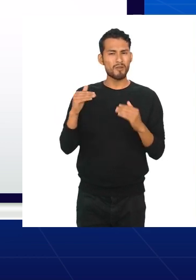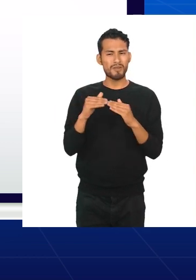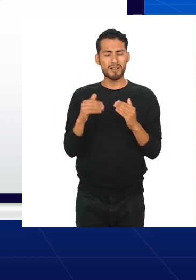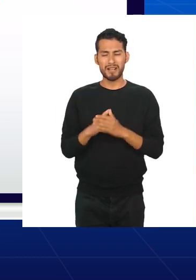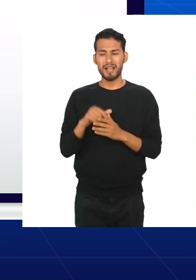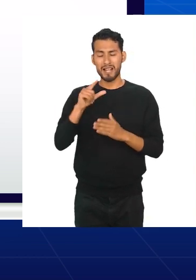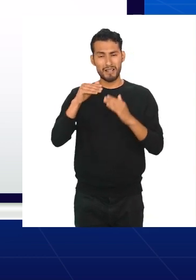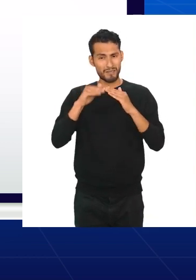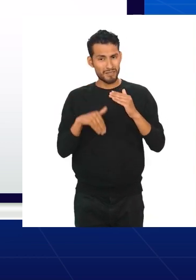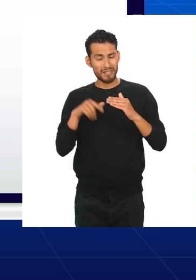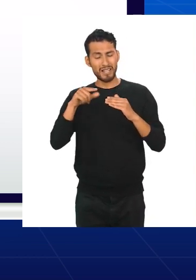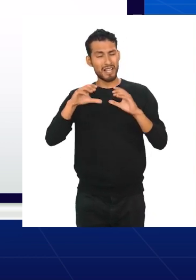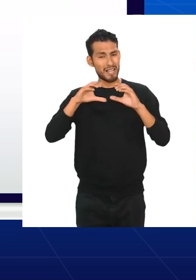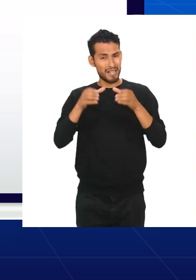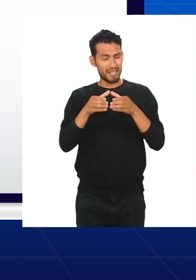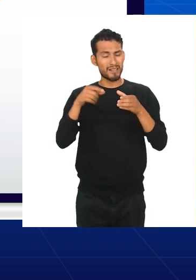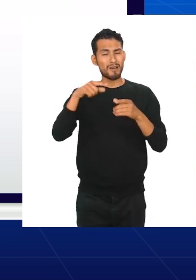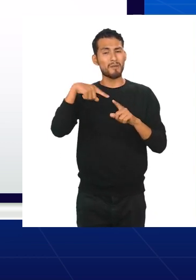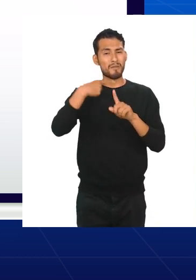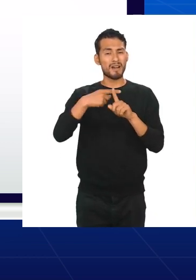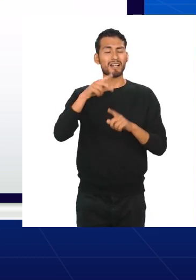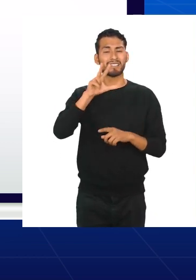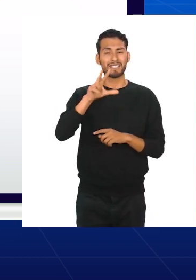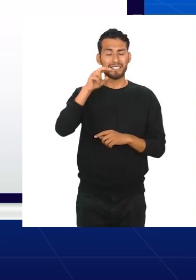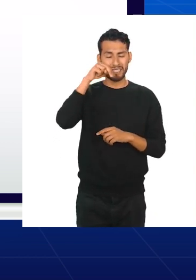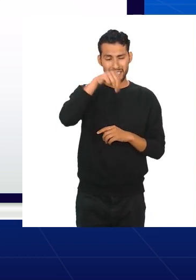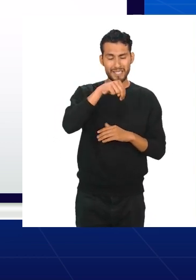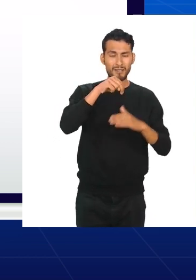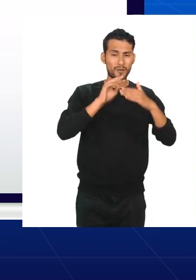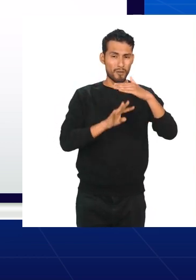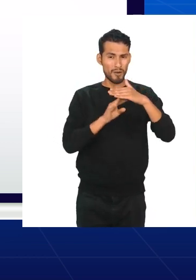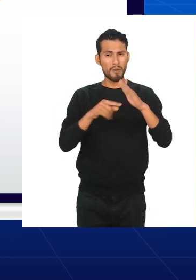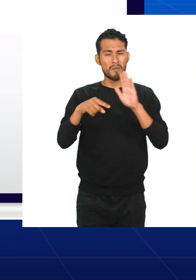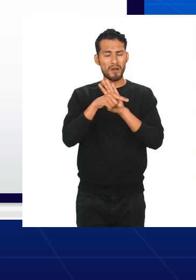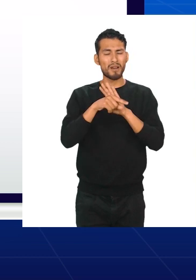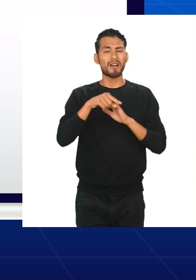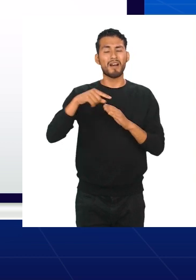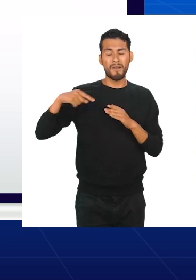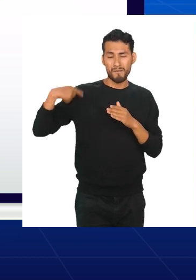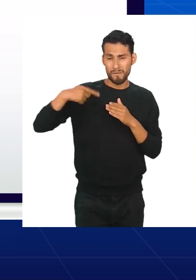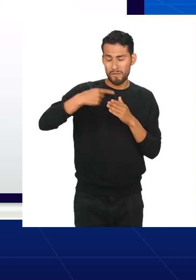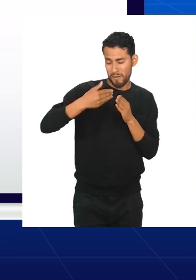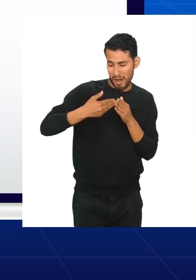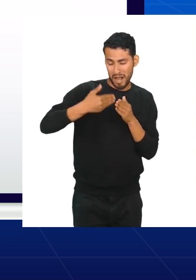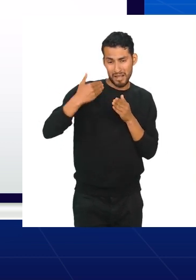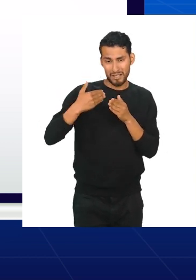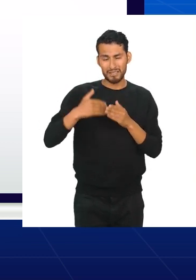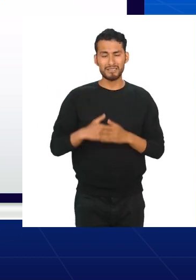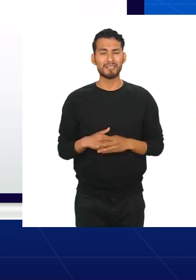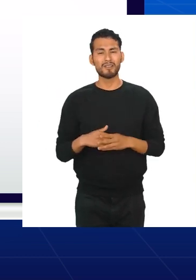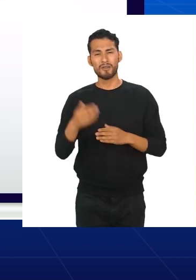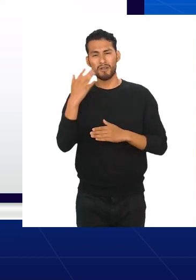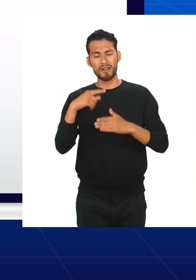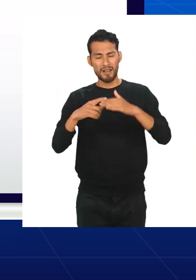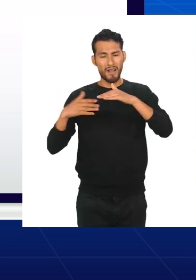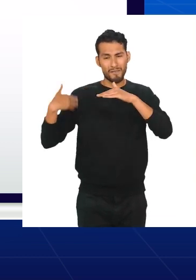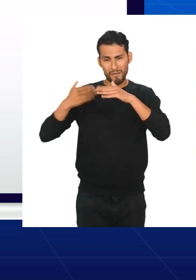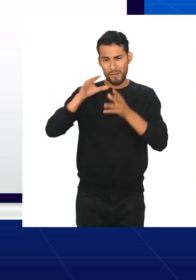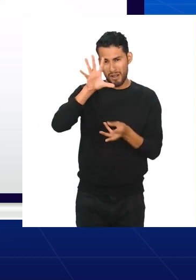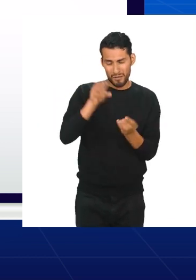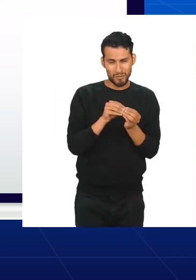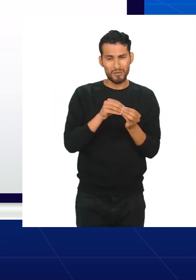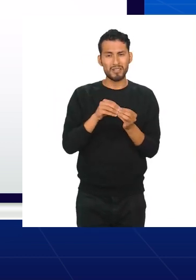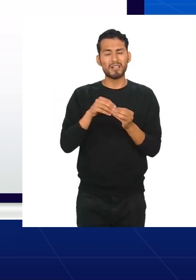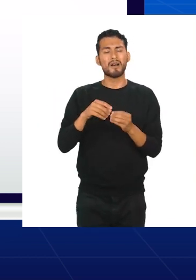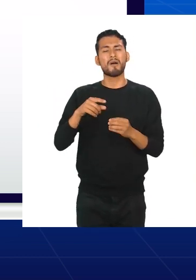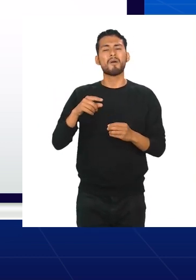igual al límite inferior de la clase más 3n cuartos menos la frecuencia acumulada anterior sobre la frecuencia